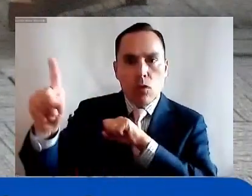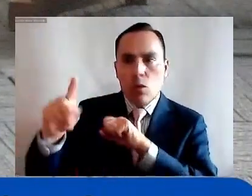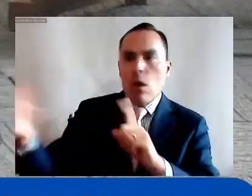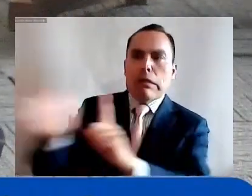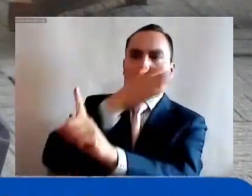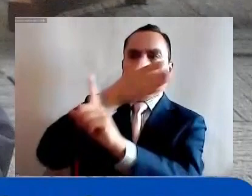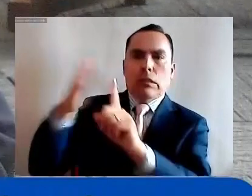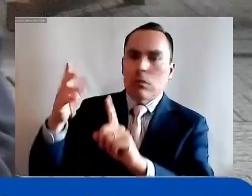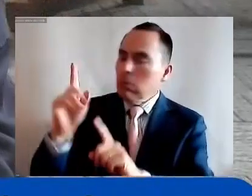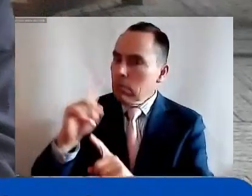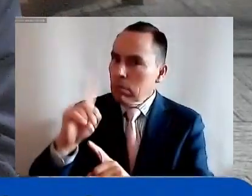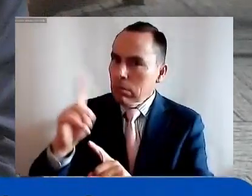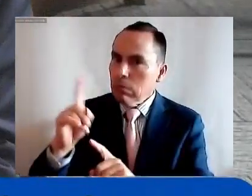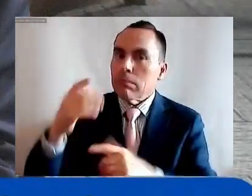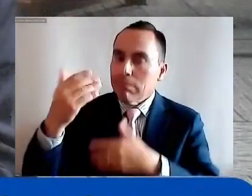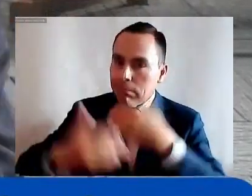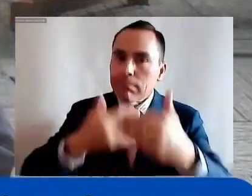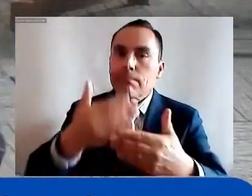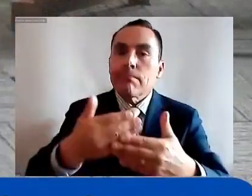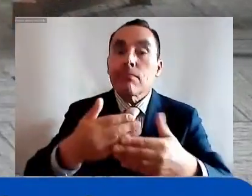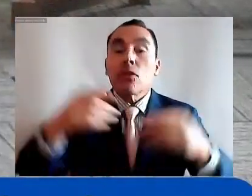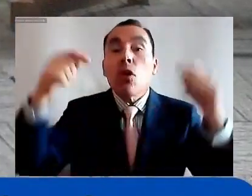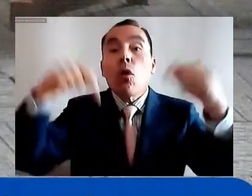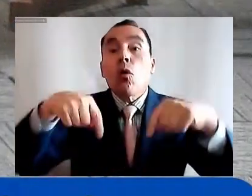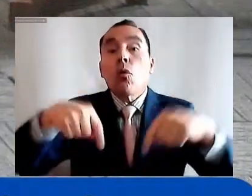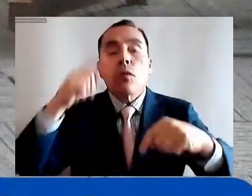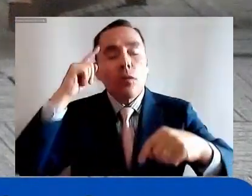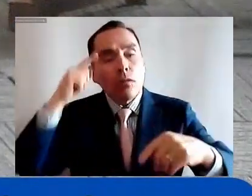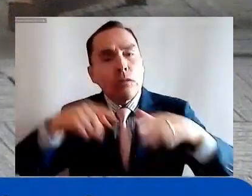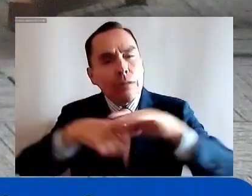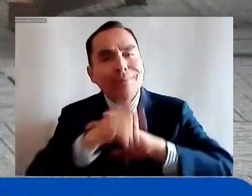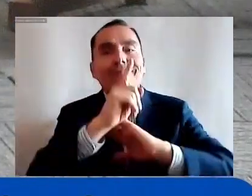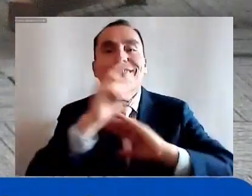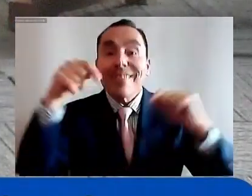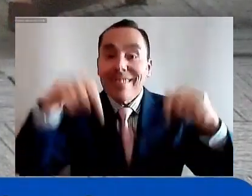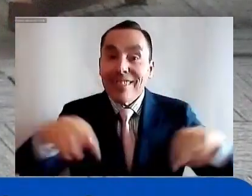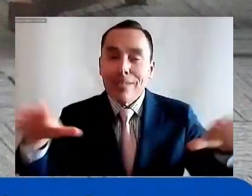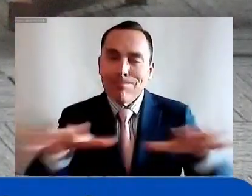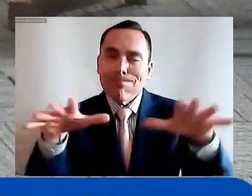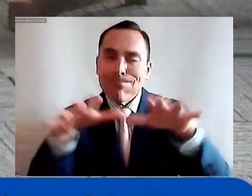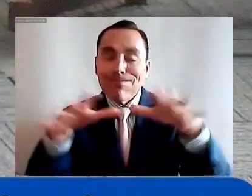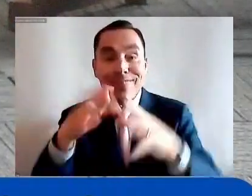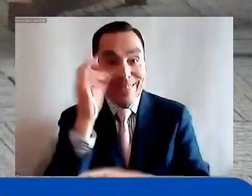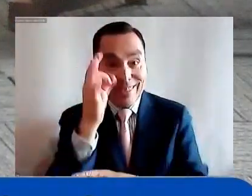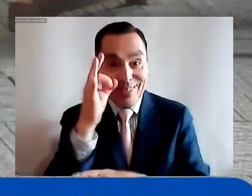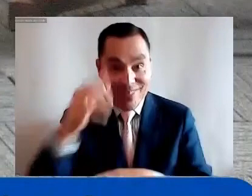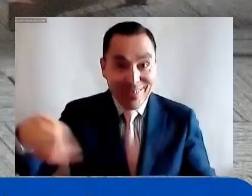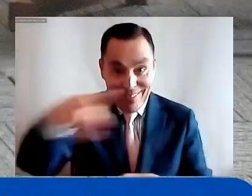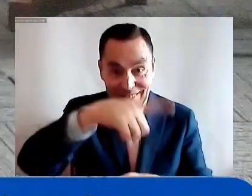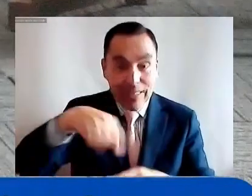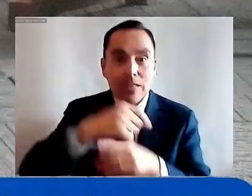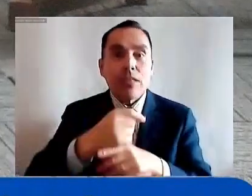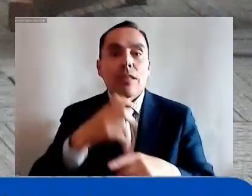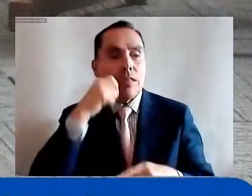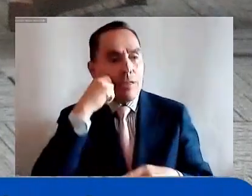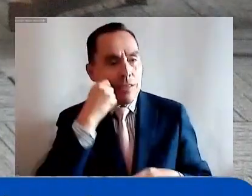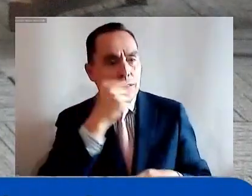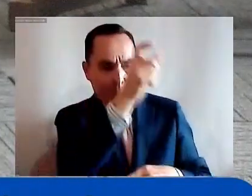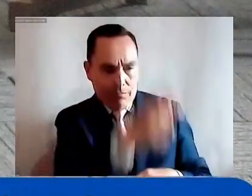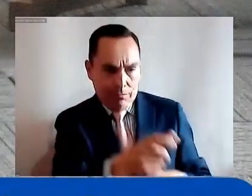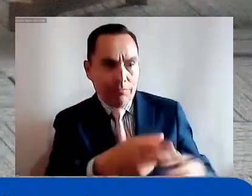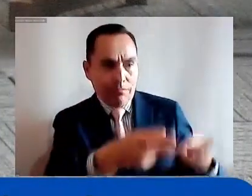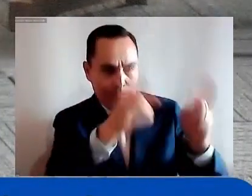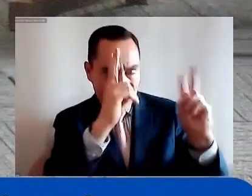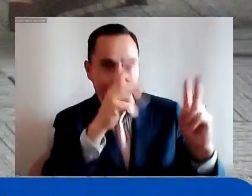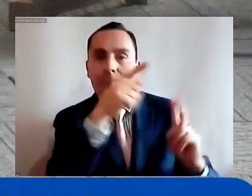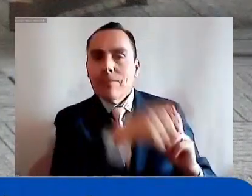En definitiva, a través de esta actividad queremos visibilizar los derechos humanos de las mujeres, que no son más